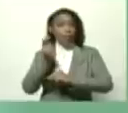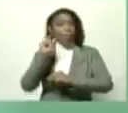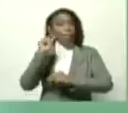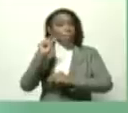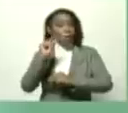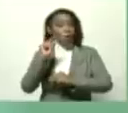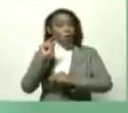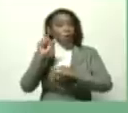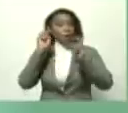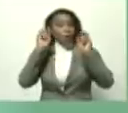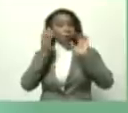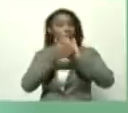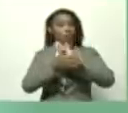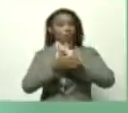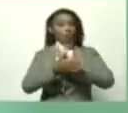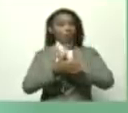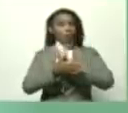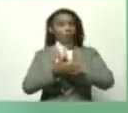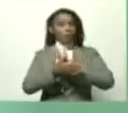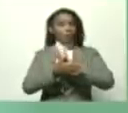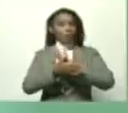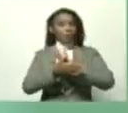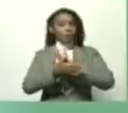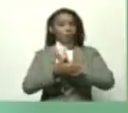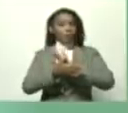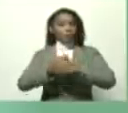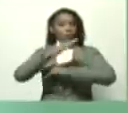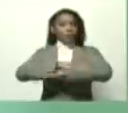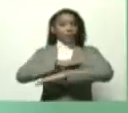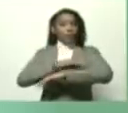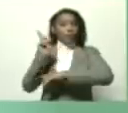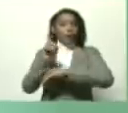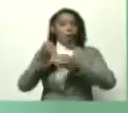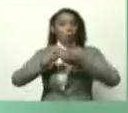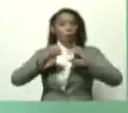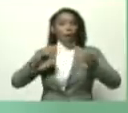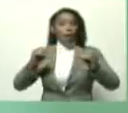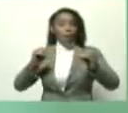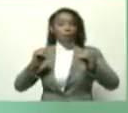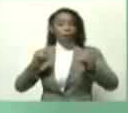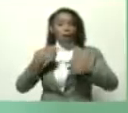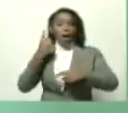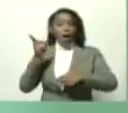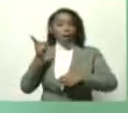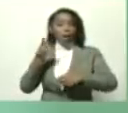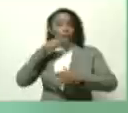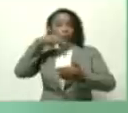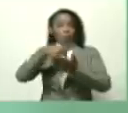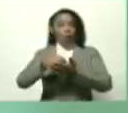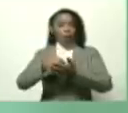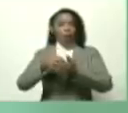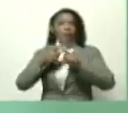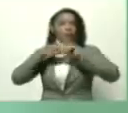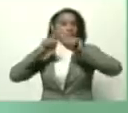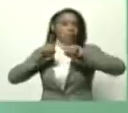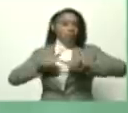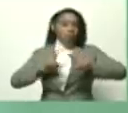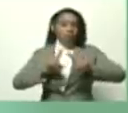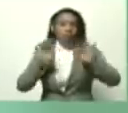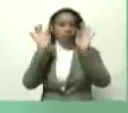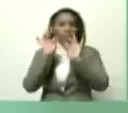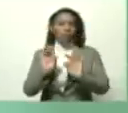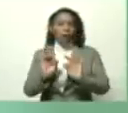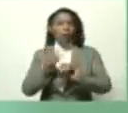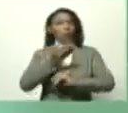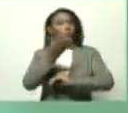de la catadura de muchos de esos organismos así llamados multilaterales. Usted,